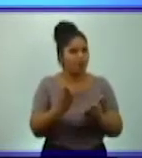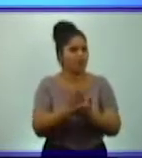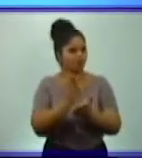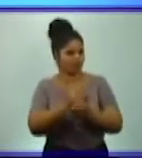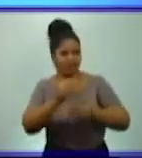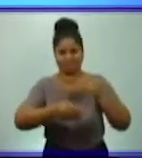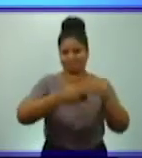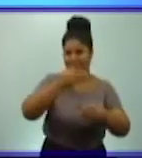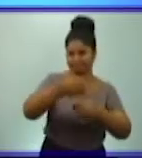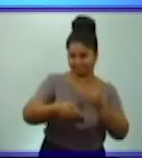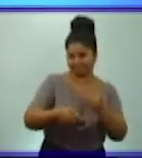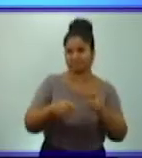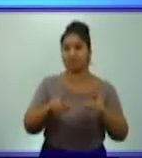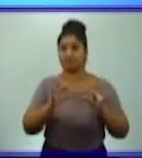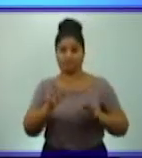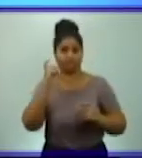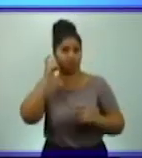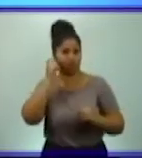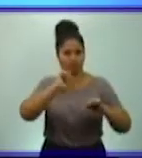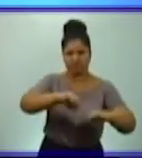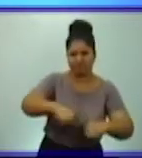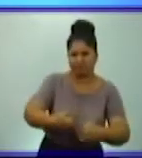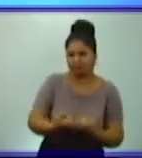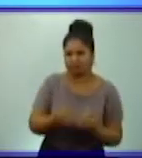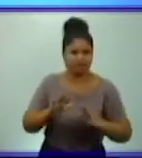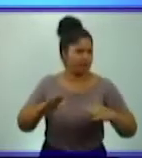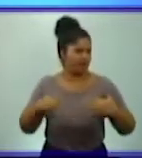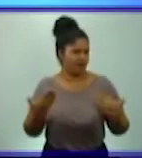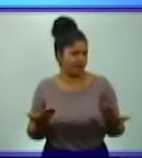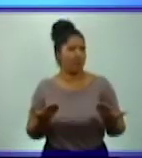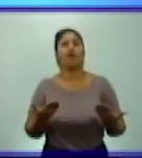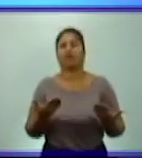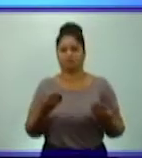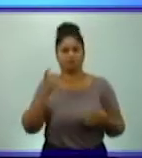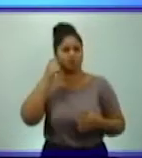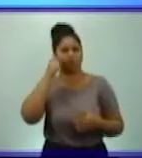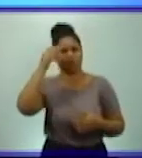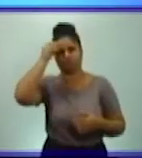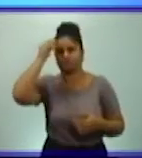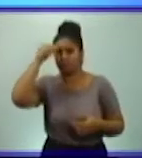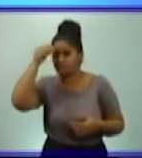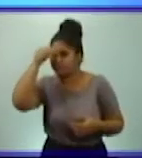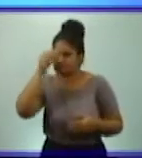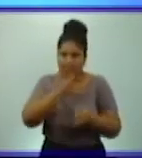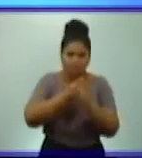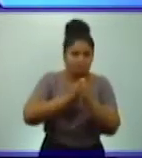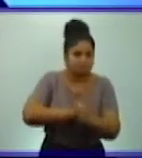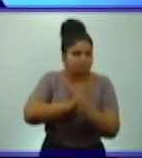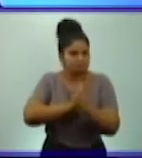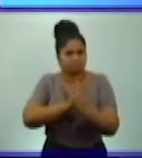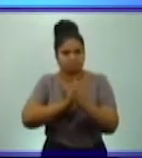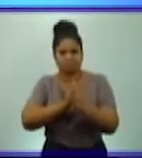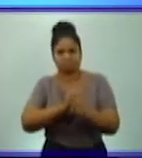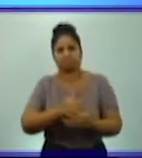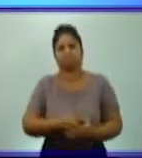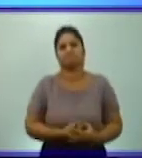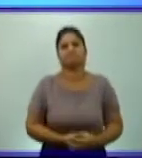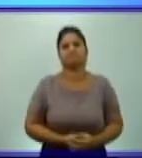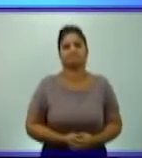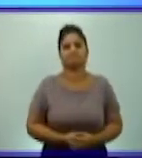estas cuestiones yo quiero que ustedes las observen en el siguiente material, perteneciente también al programa Letra con Arte de la televisión